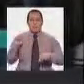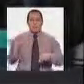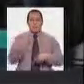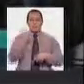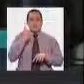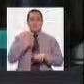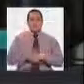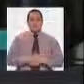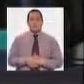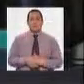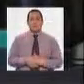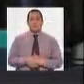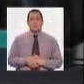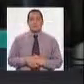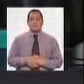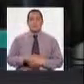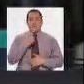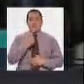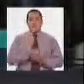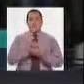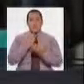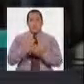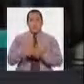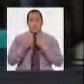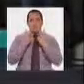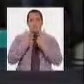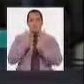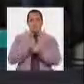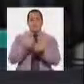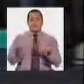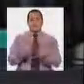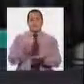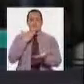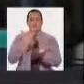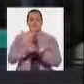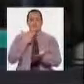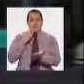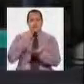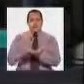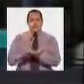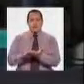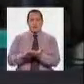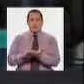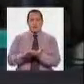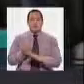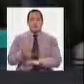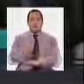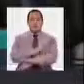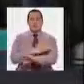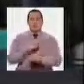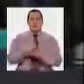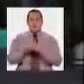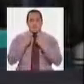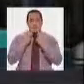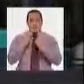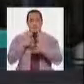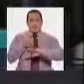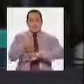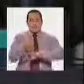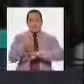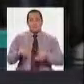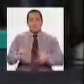primero en detectar las graves omisiones en las que se había